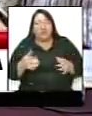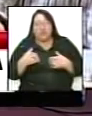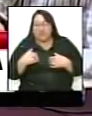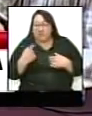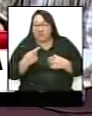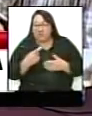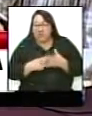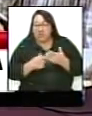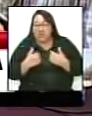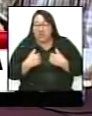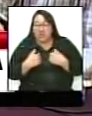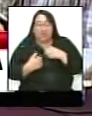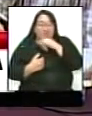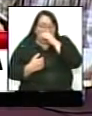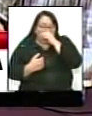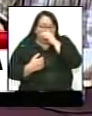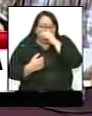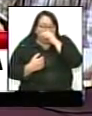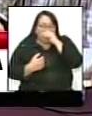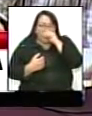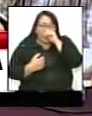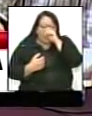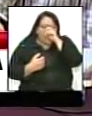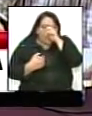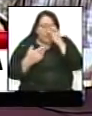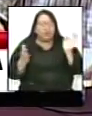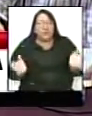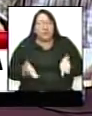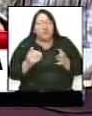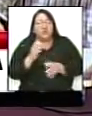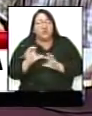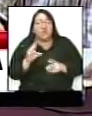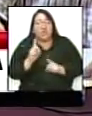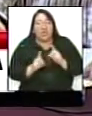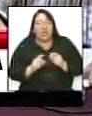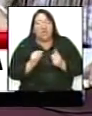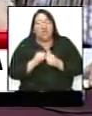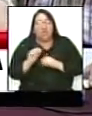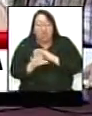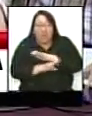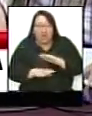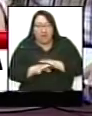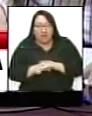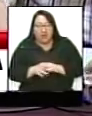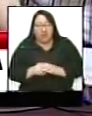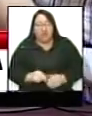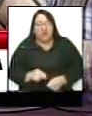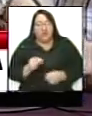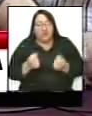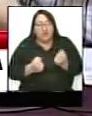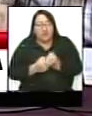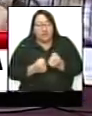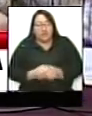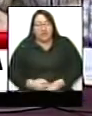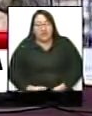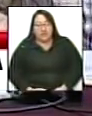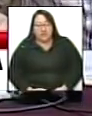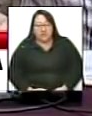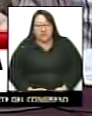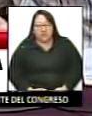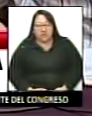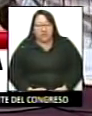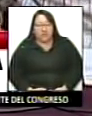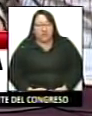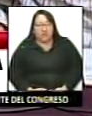solamente que tengo, digamos, la voluntad, el impulso de poder hacer algo sobre la base de apoyar el conocimiento